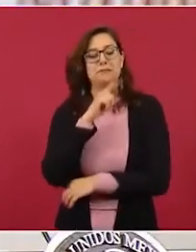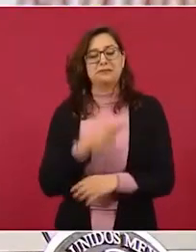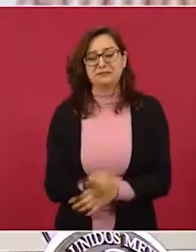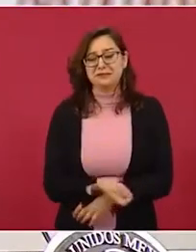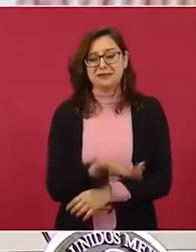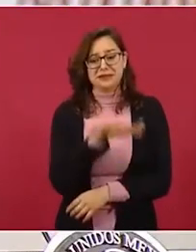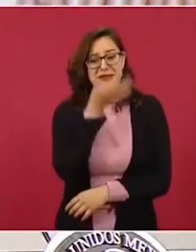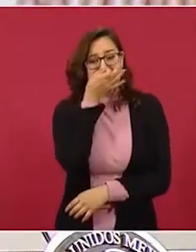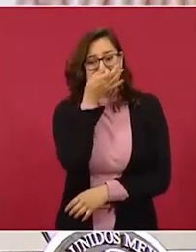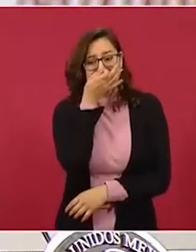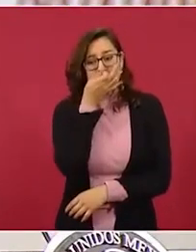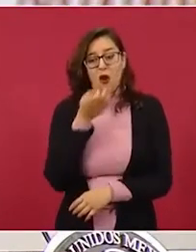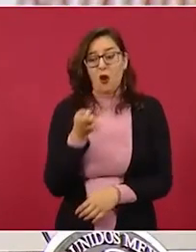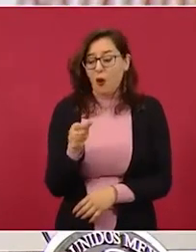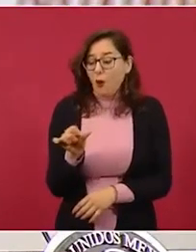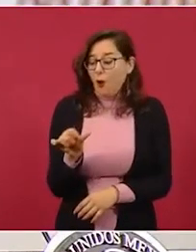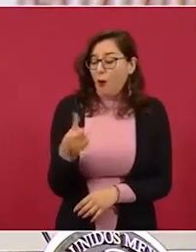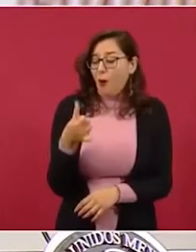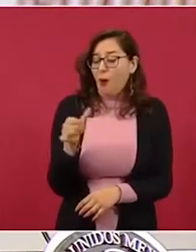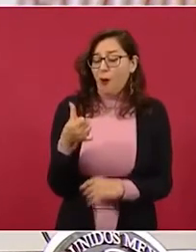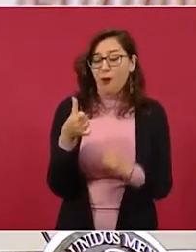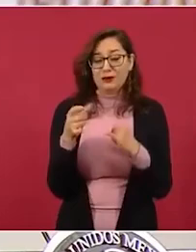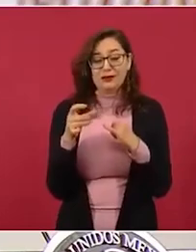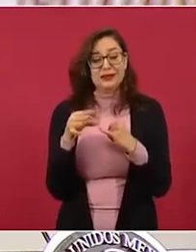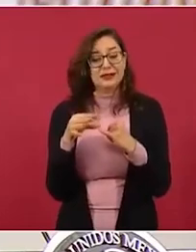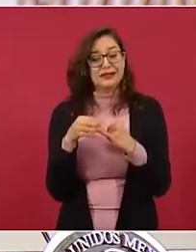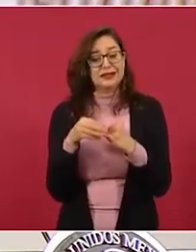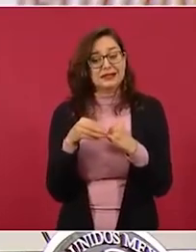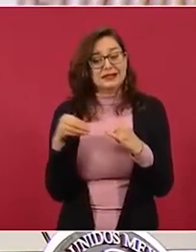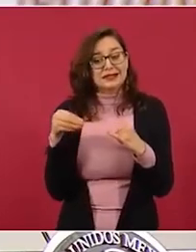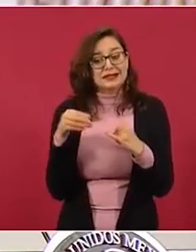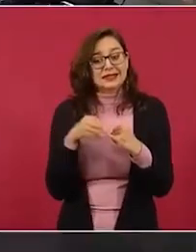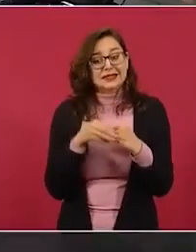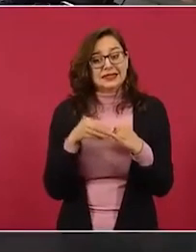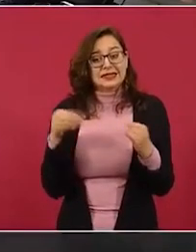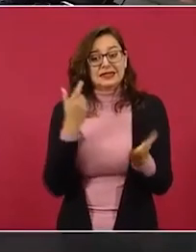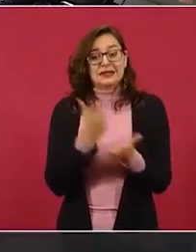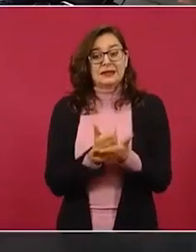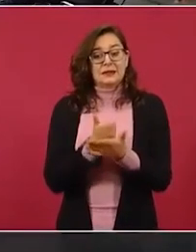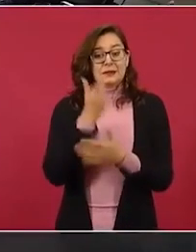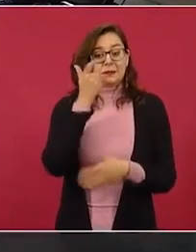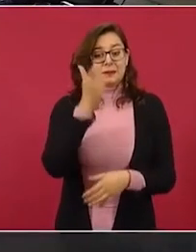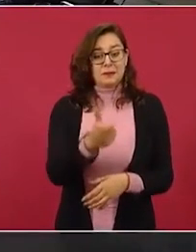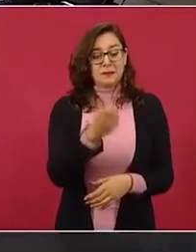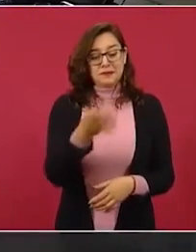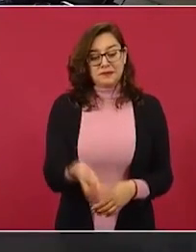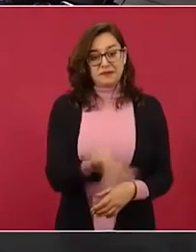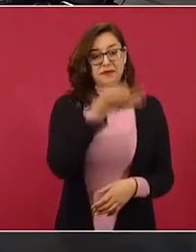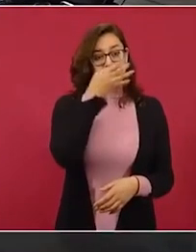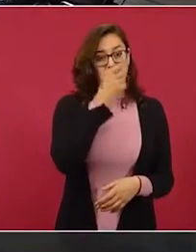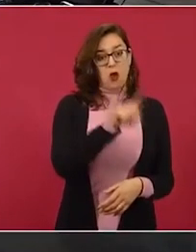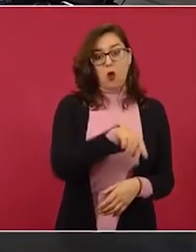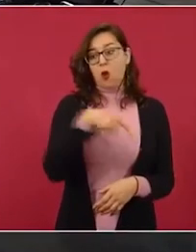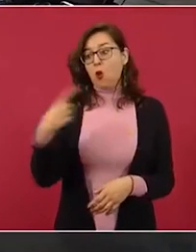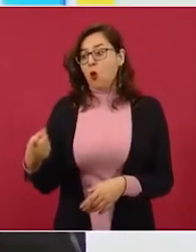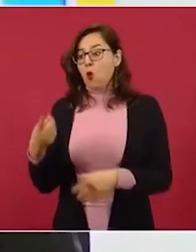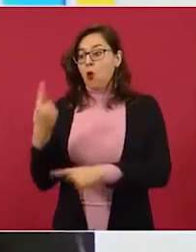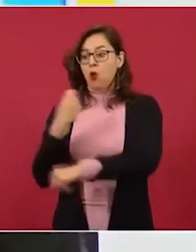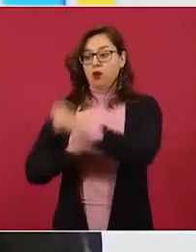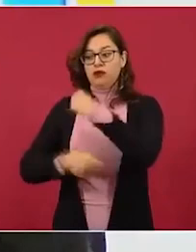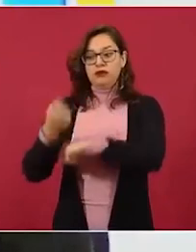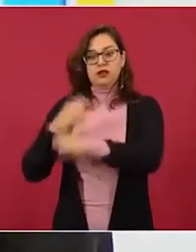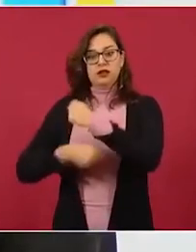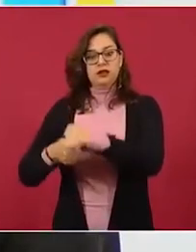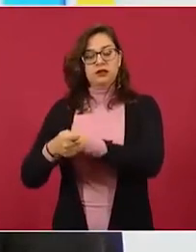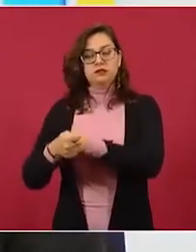por cada kilowatt-hora en el transporte de la energía los OXXOs, cuando una tienda normal paga un peso de transporte